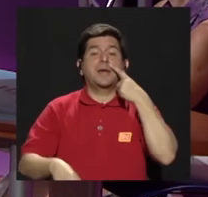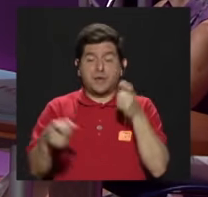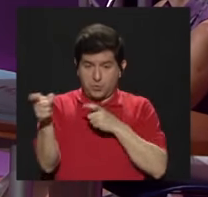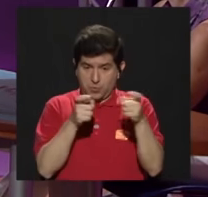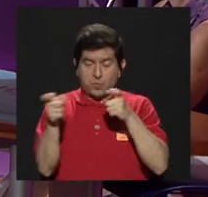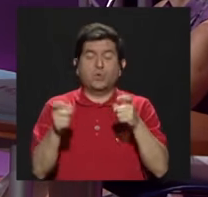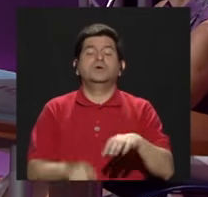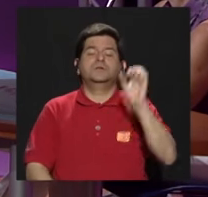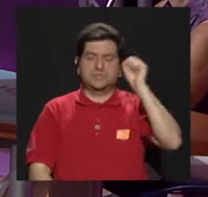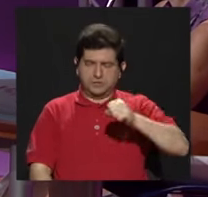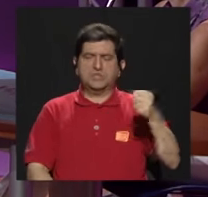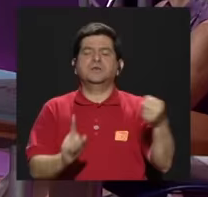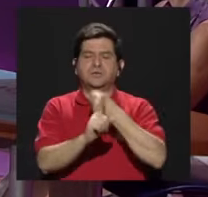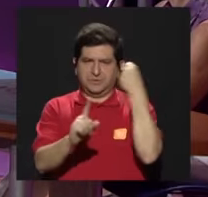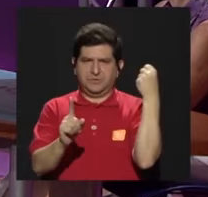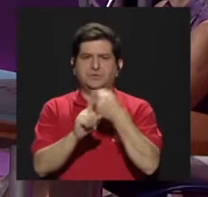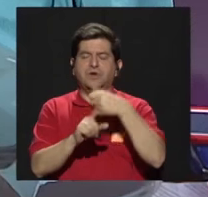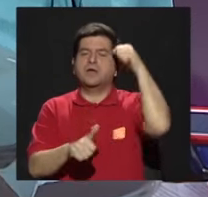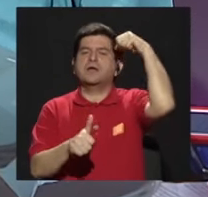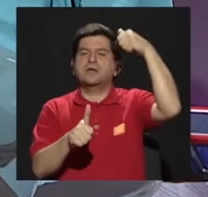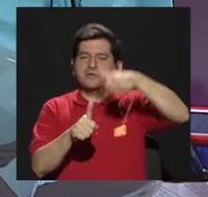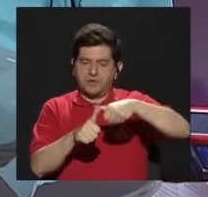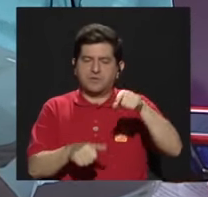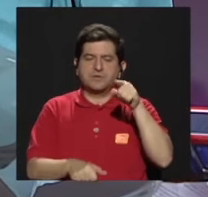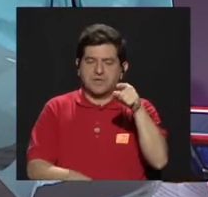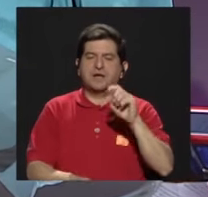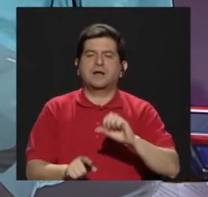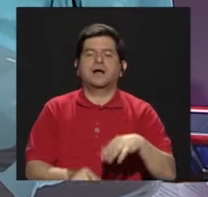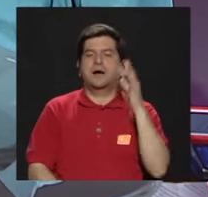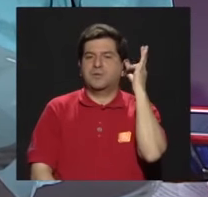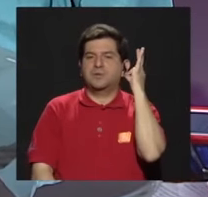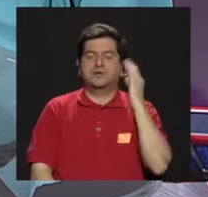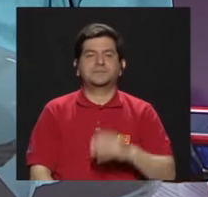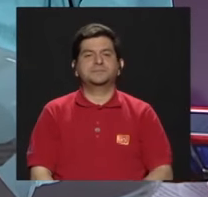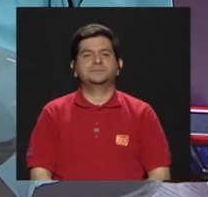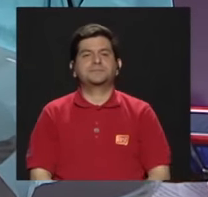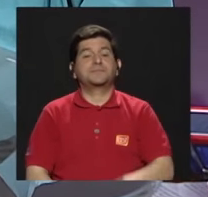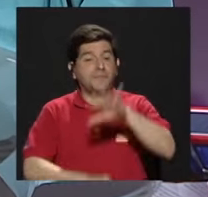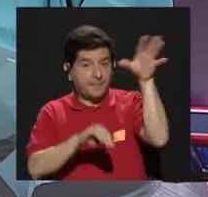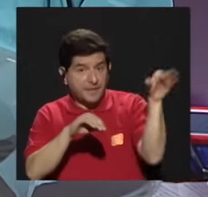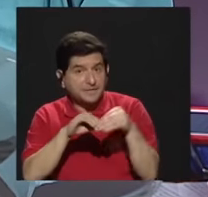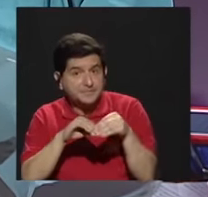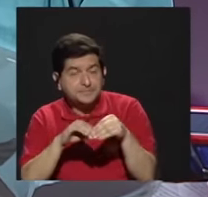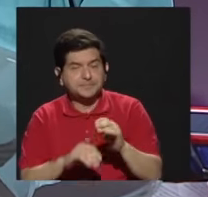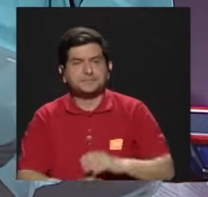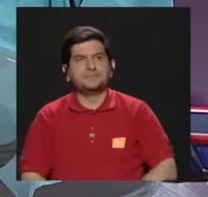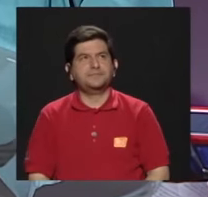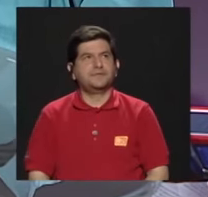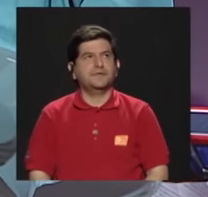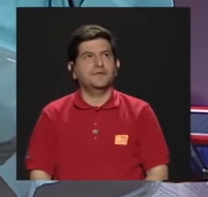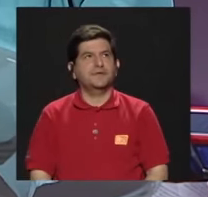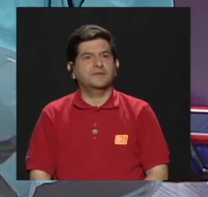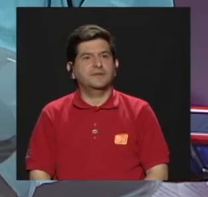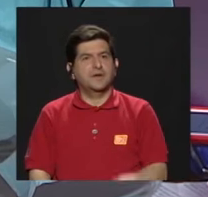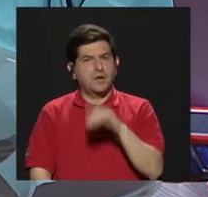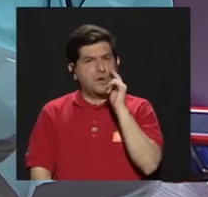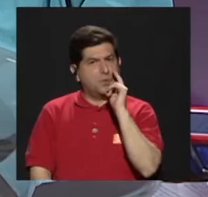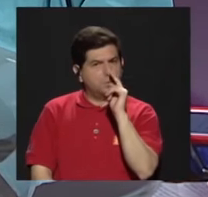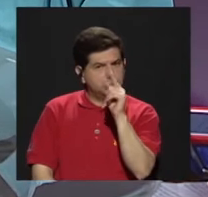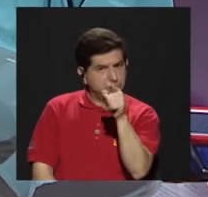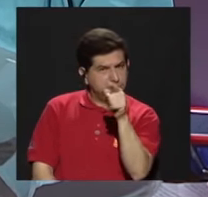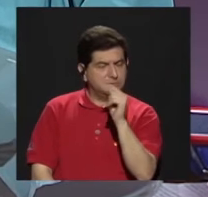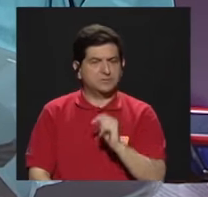muy violenta. Uh-huh. Y le estamos recordando eso a las mujeres. Claro, porque además en la medida, ¿verdad?, que vos te